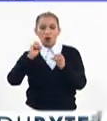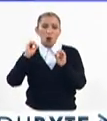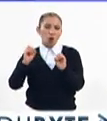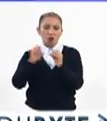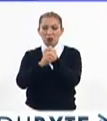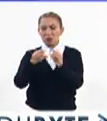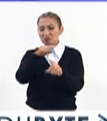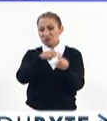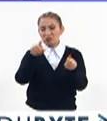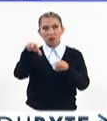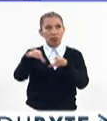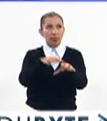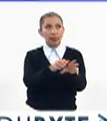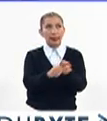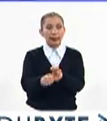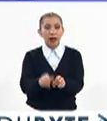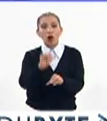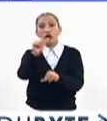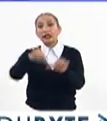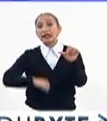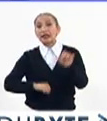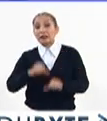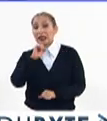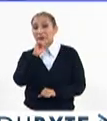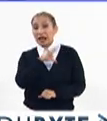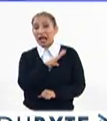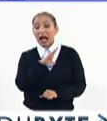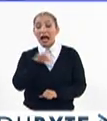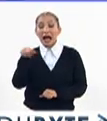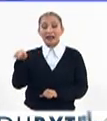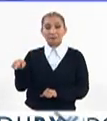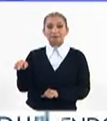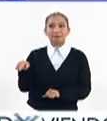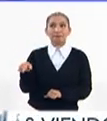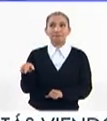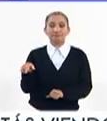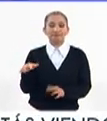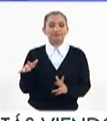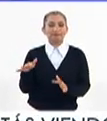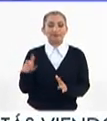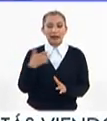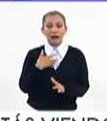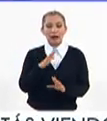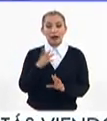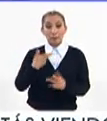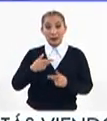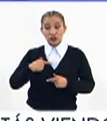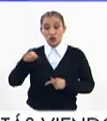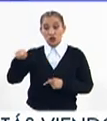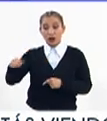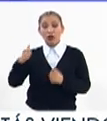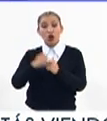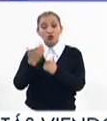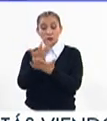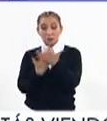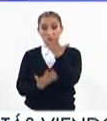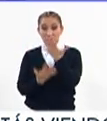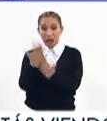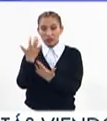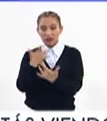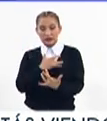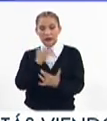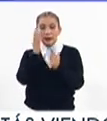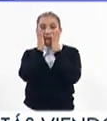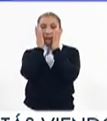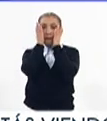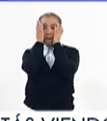tipo de objetos. Y por supuesto, otra actividad que tenemos es el hecho de que ponemos a personas a que por medio de sus manos sientan